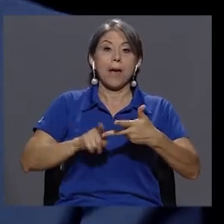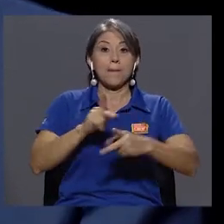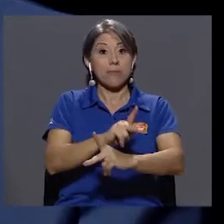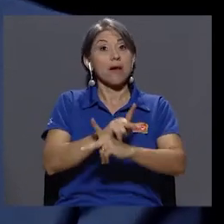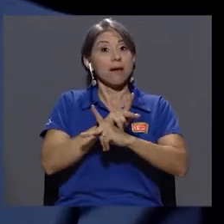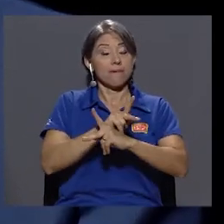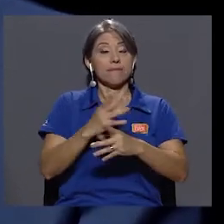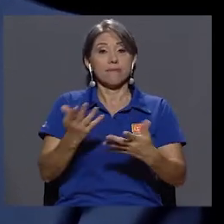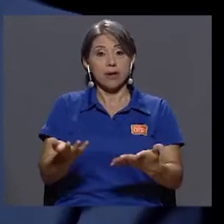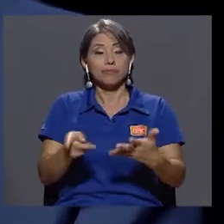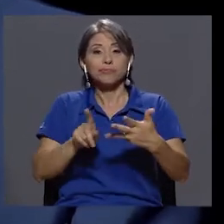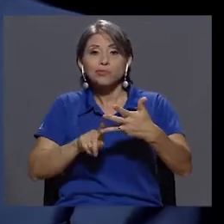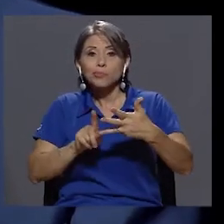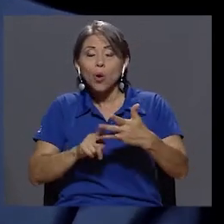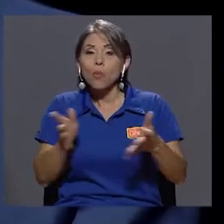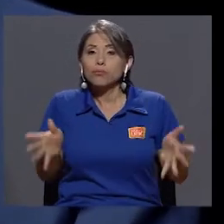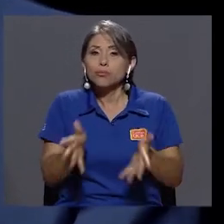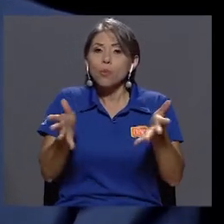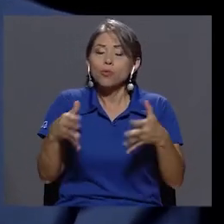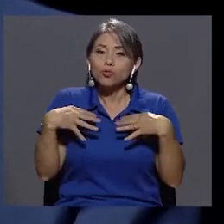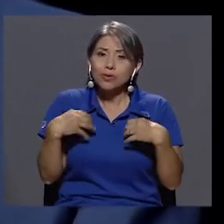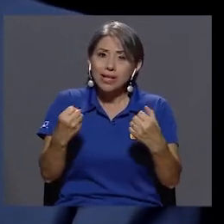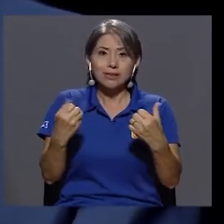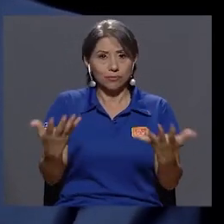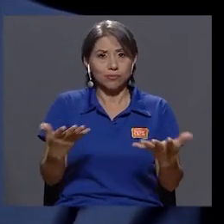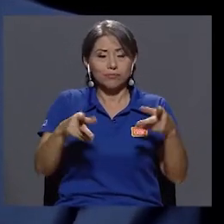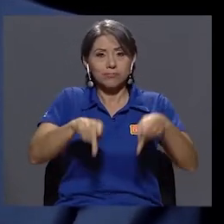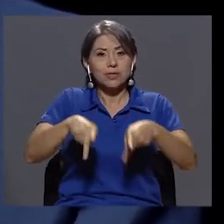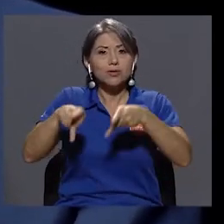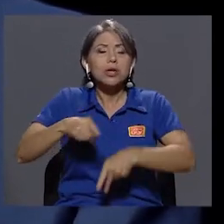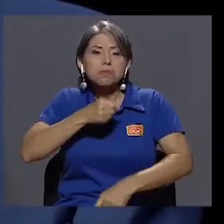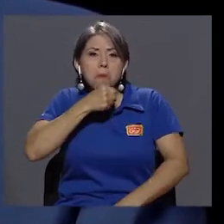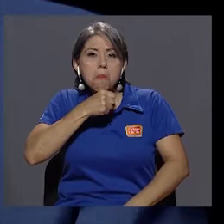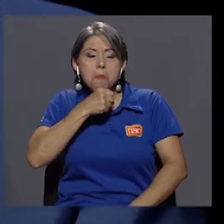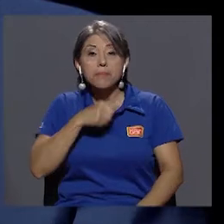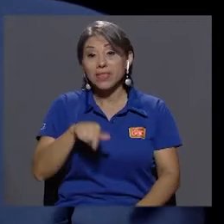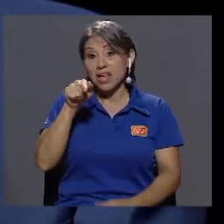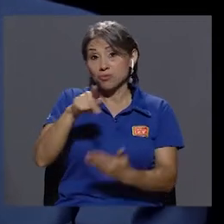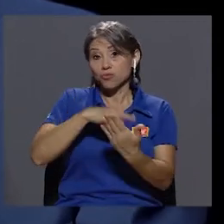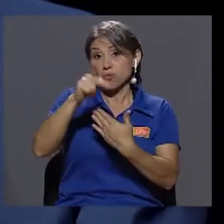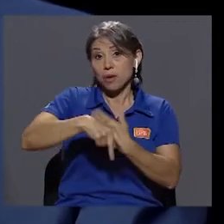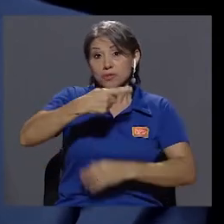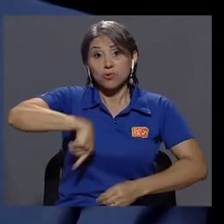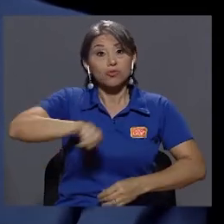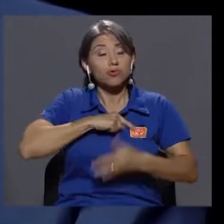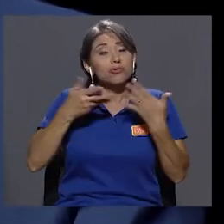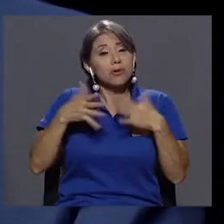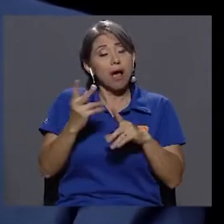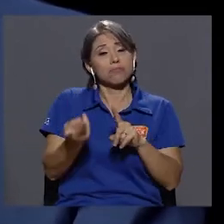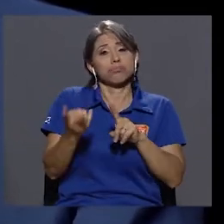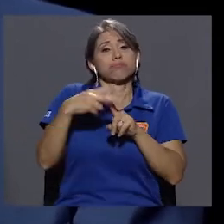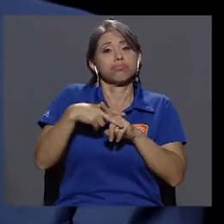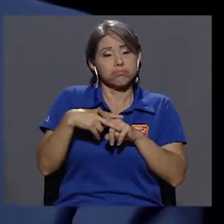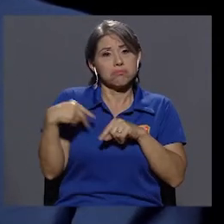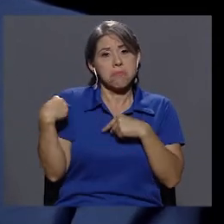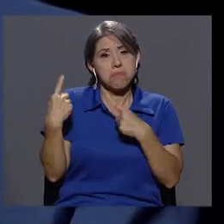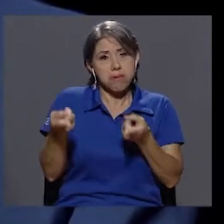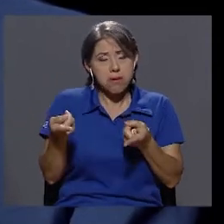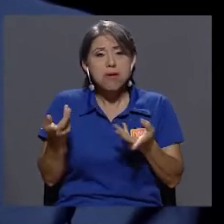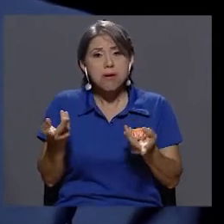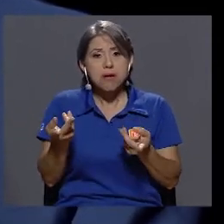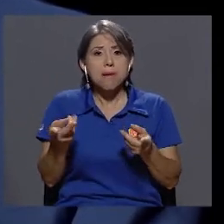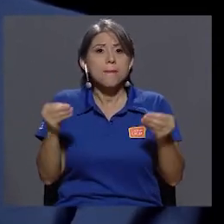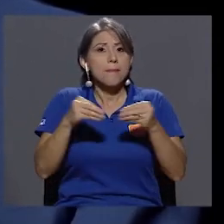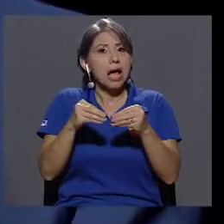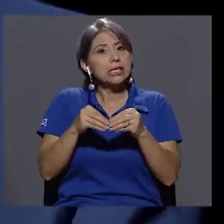prevención verdad como promoción de la salud en las personas mayores y esos programas que nosotros hemos venido implementando también de una manera